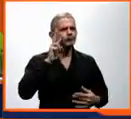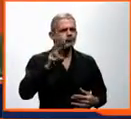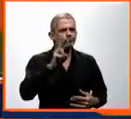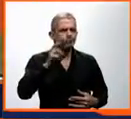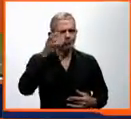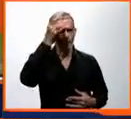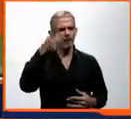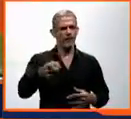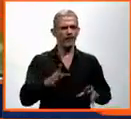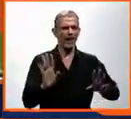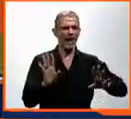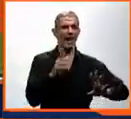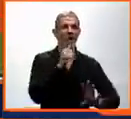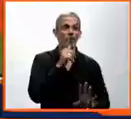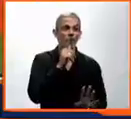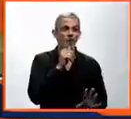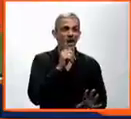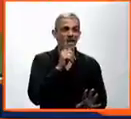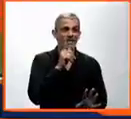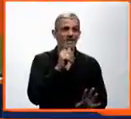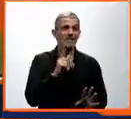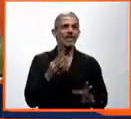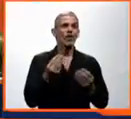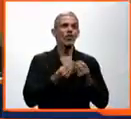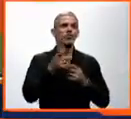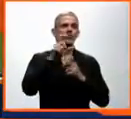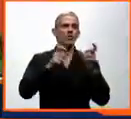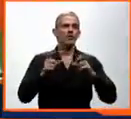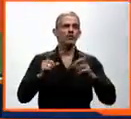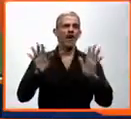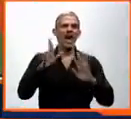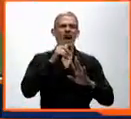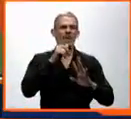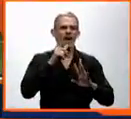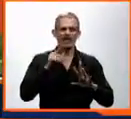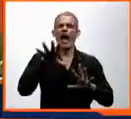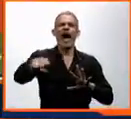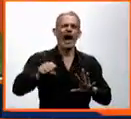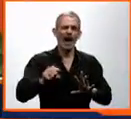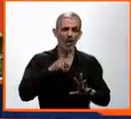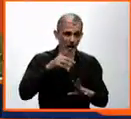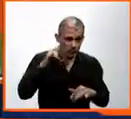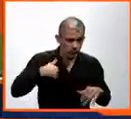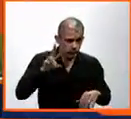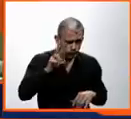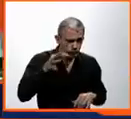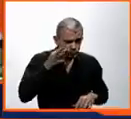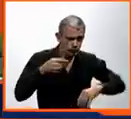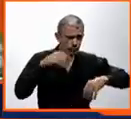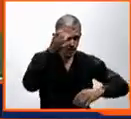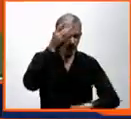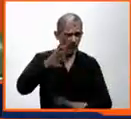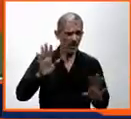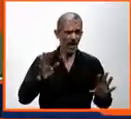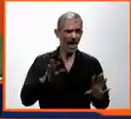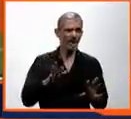que la primera imagen para mucha gente viendo el partido en vivo fue que había un agarrón. Para mí, en la cancha fue penal y sin la posibilidad de poder